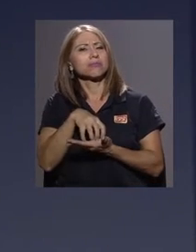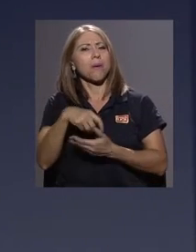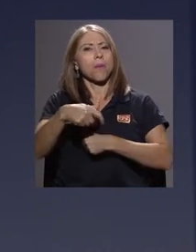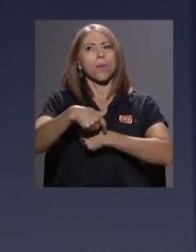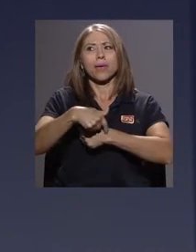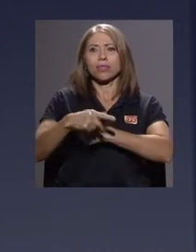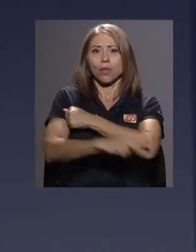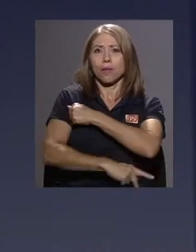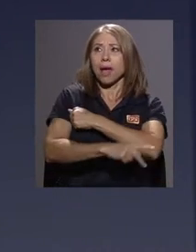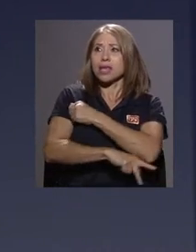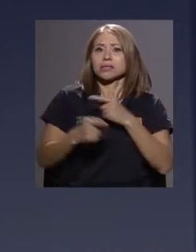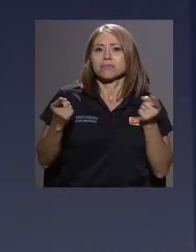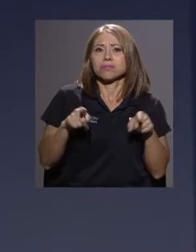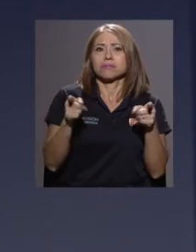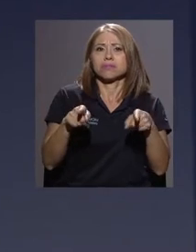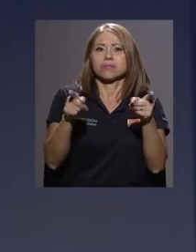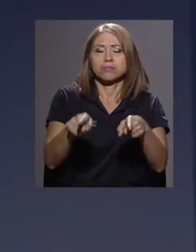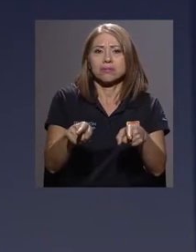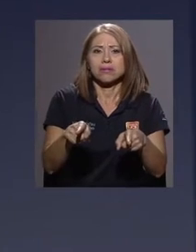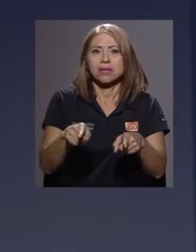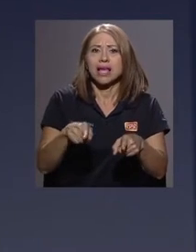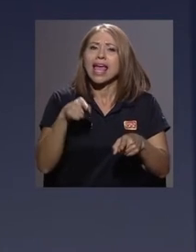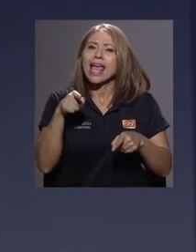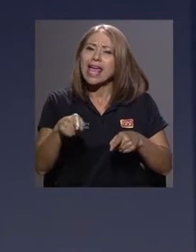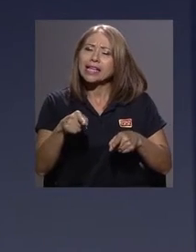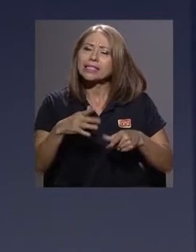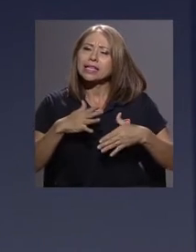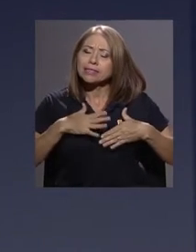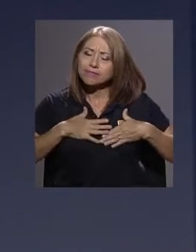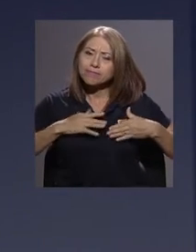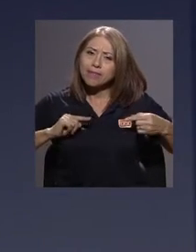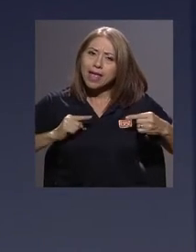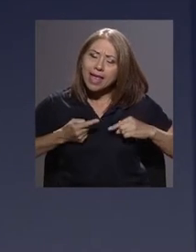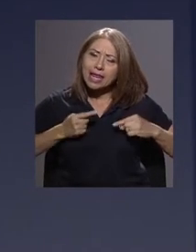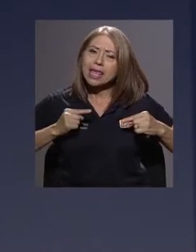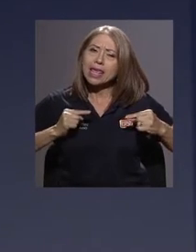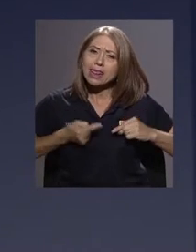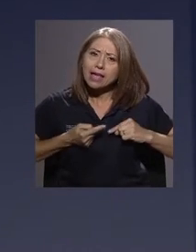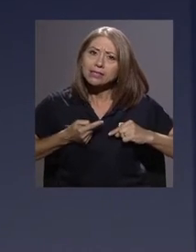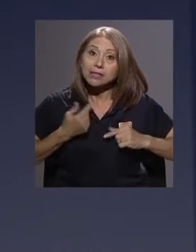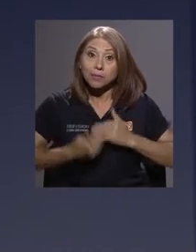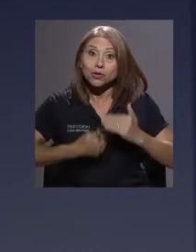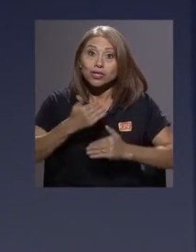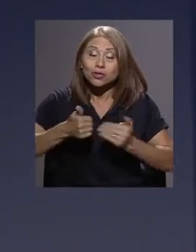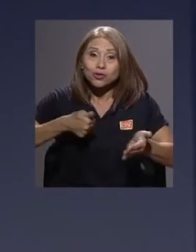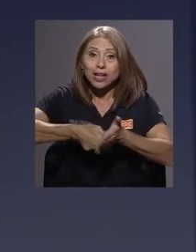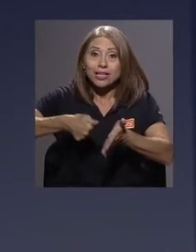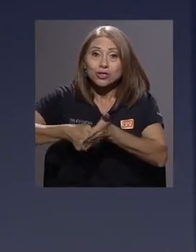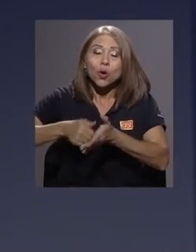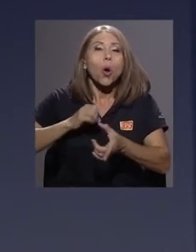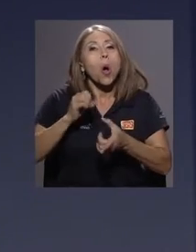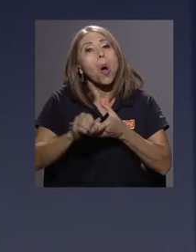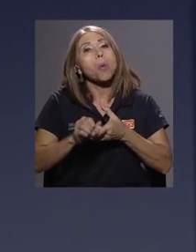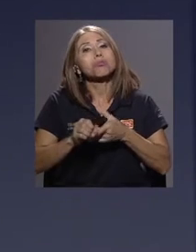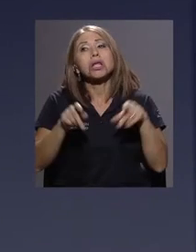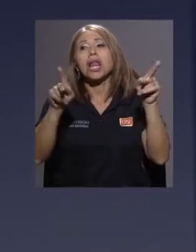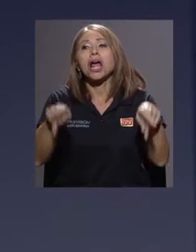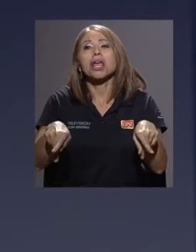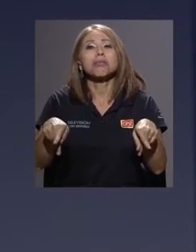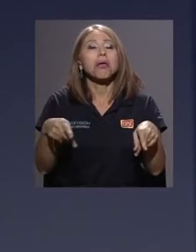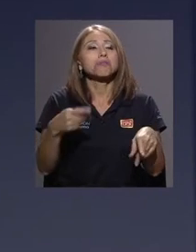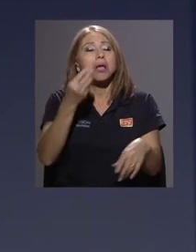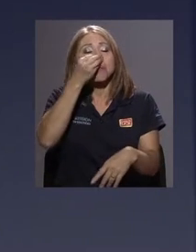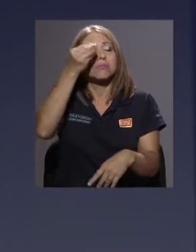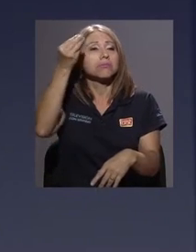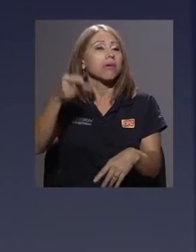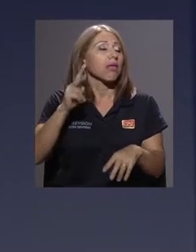país que vivimos y donde muchas veces esas heridas ondas que dejan procesos de elección o también que dejan esa indiferencia que